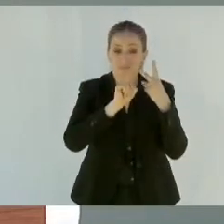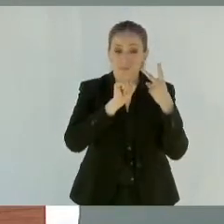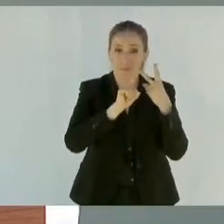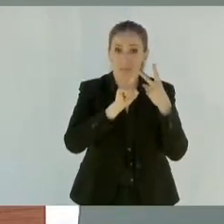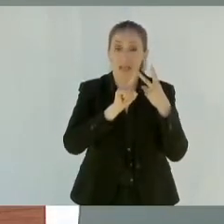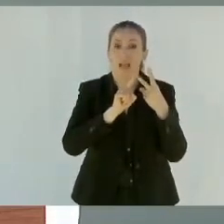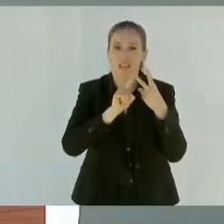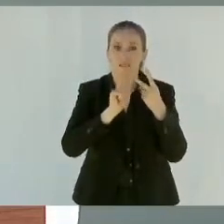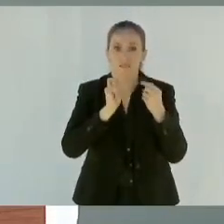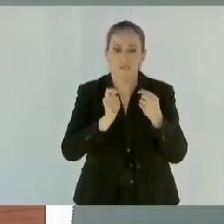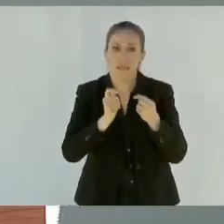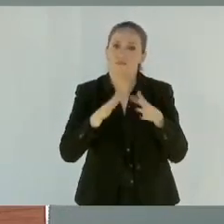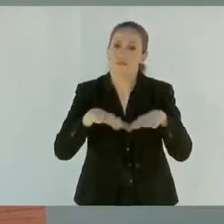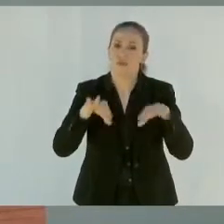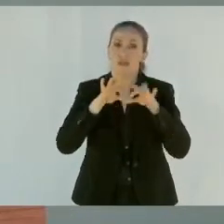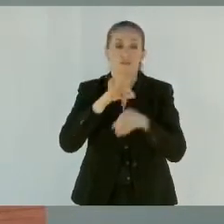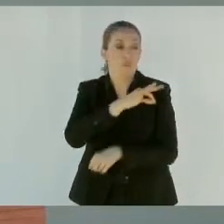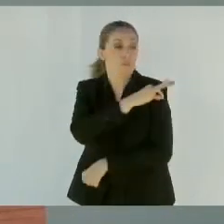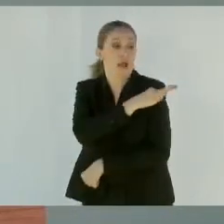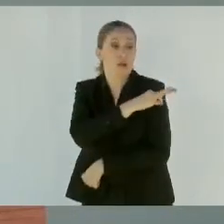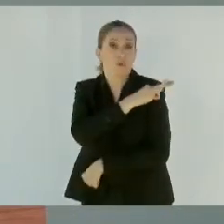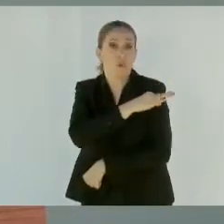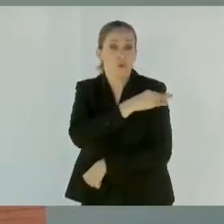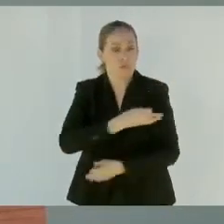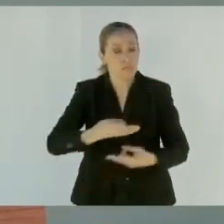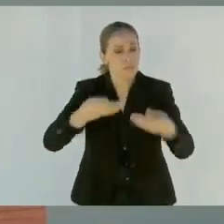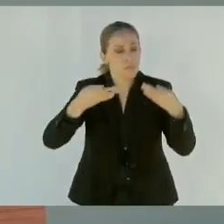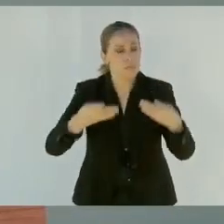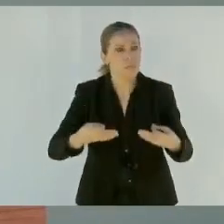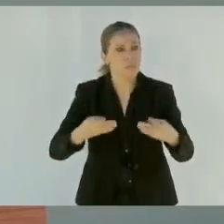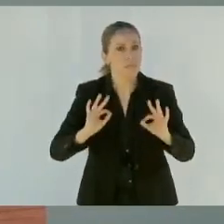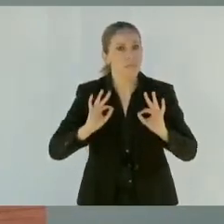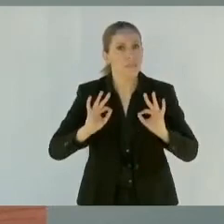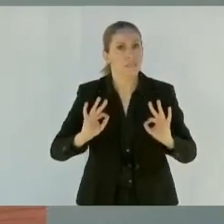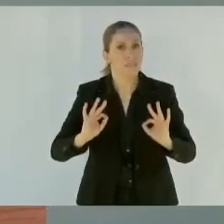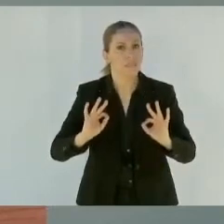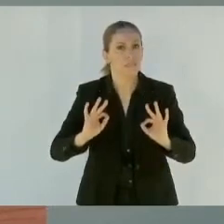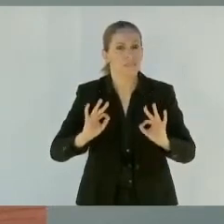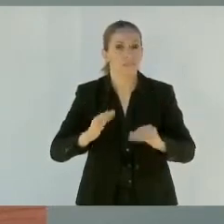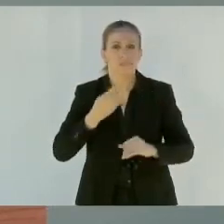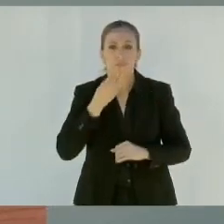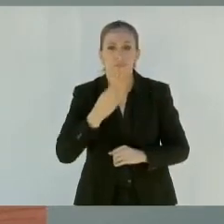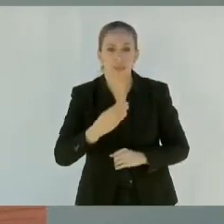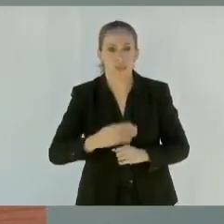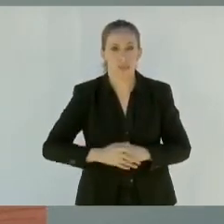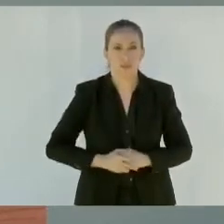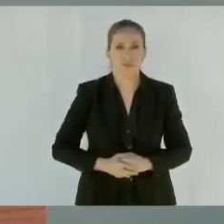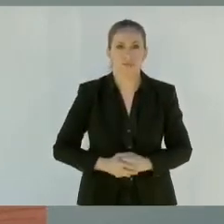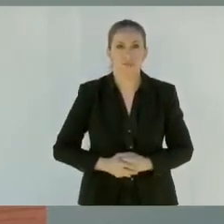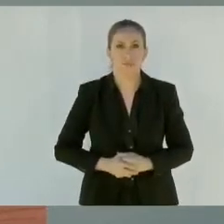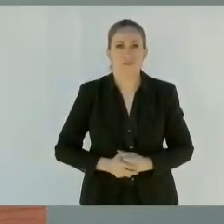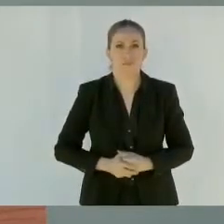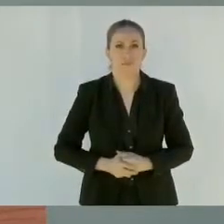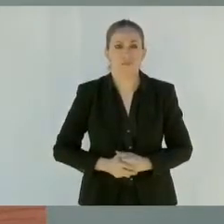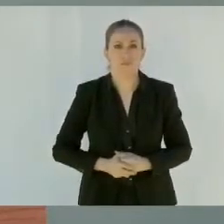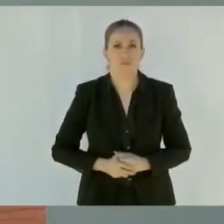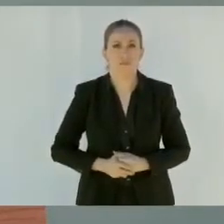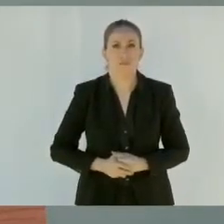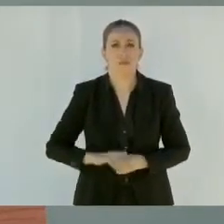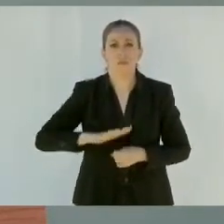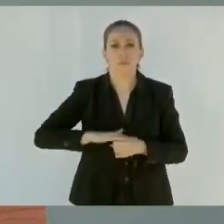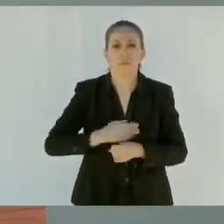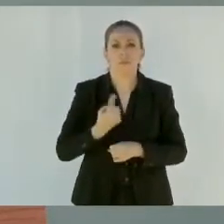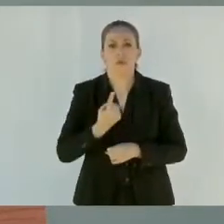porque se requiere que sean efectivas